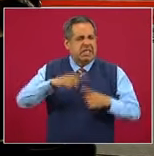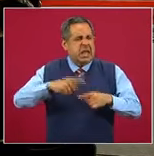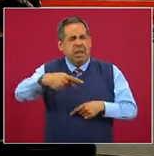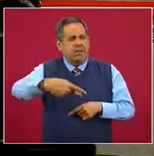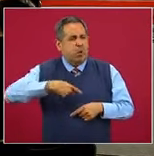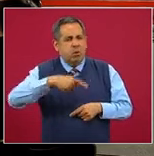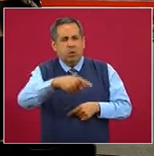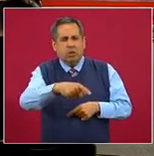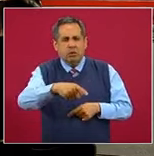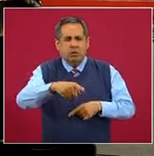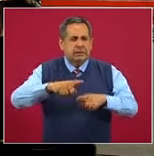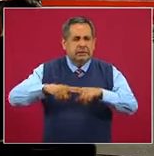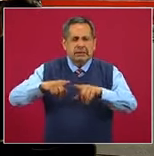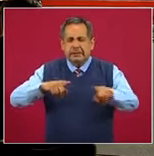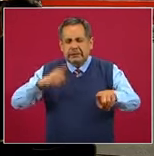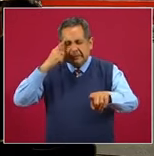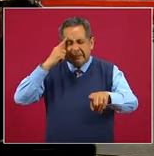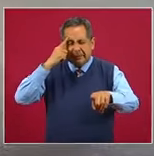aquí